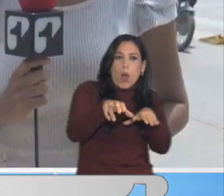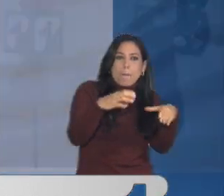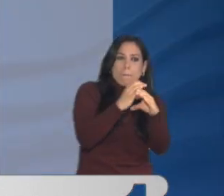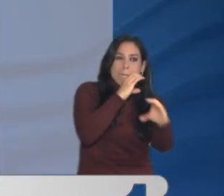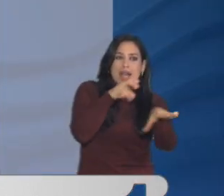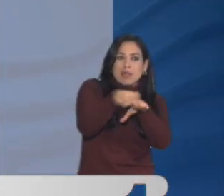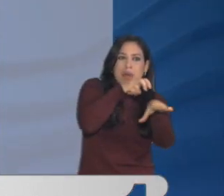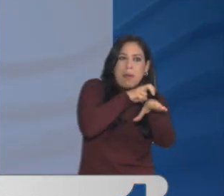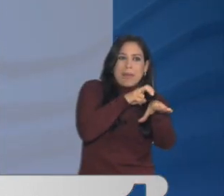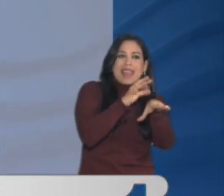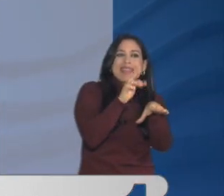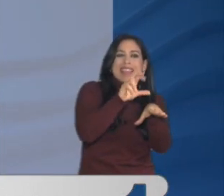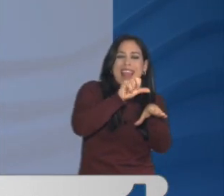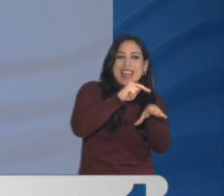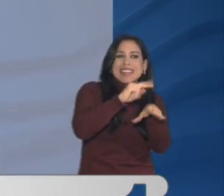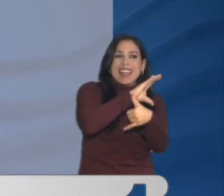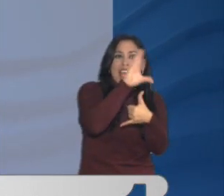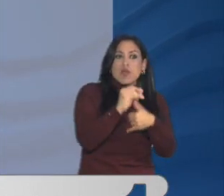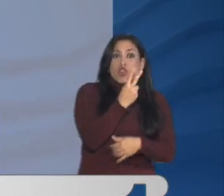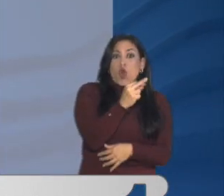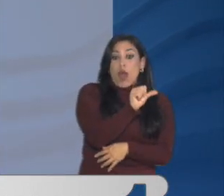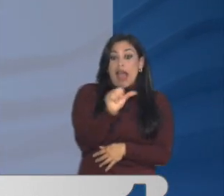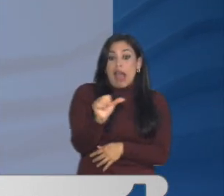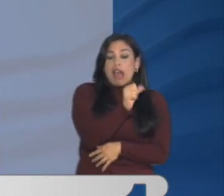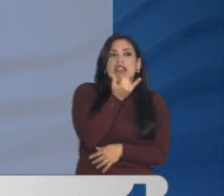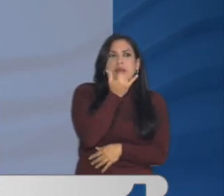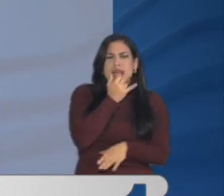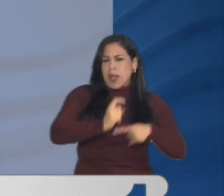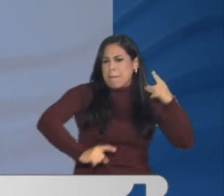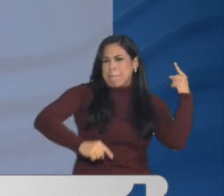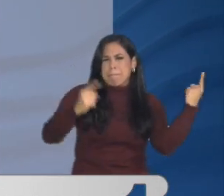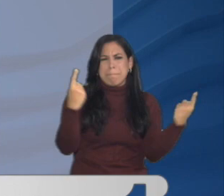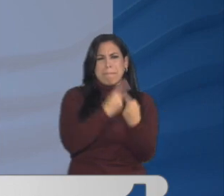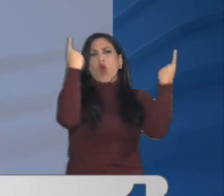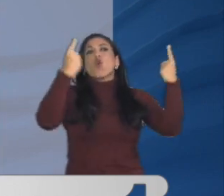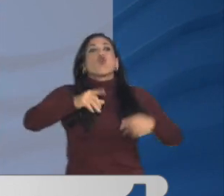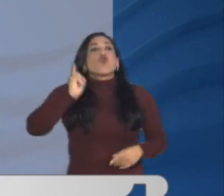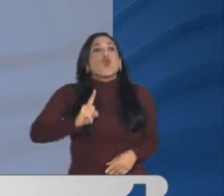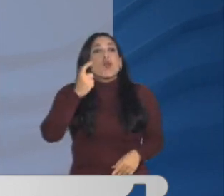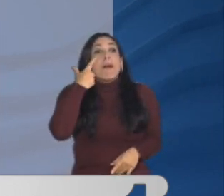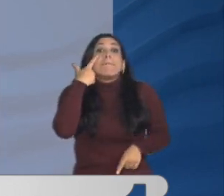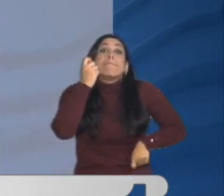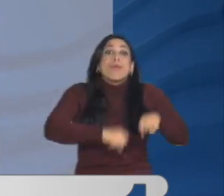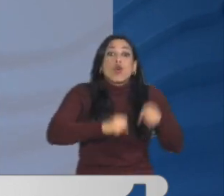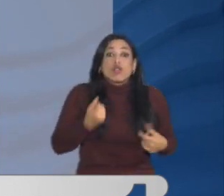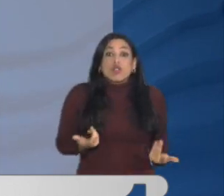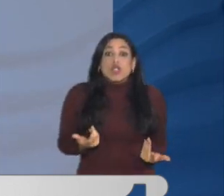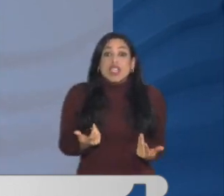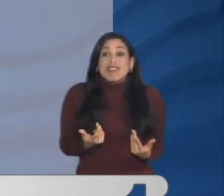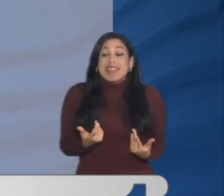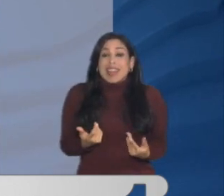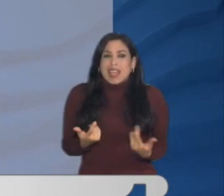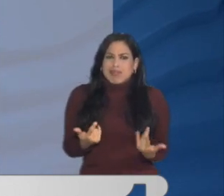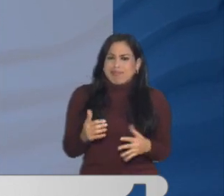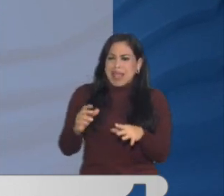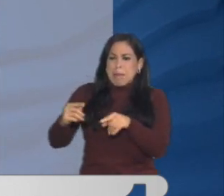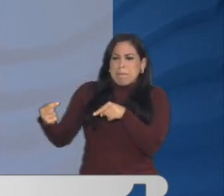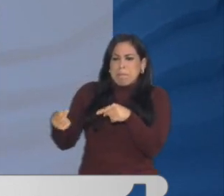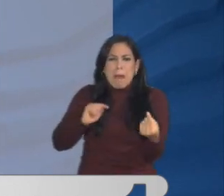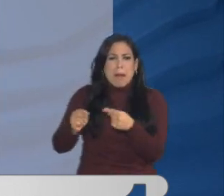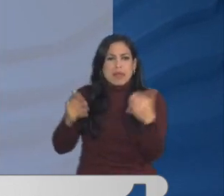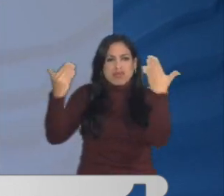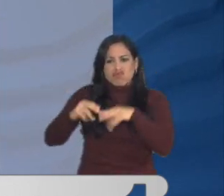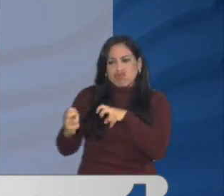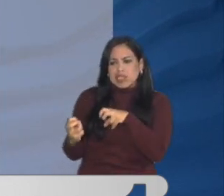de Transcaribe. Esto ocurrió cuando 2 mujeres se fueron a los golpes, al parecer porque estaban teniendo una acalorada